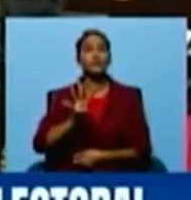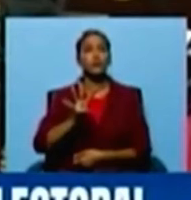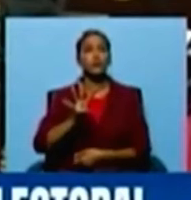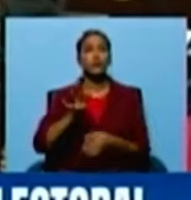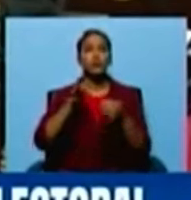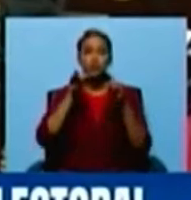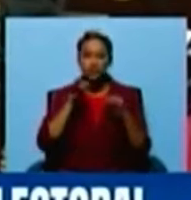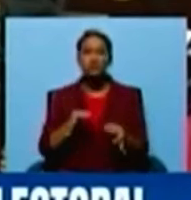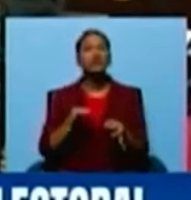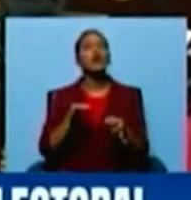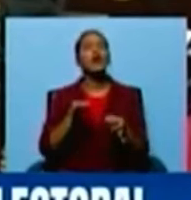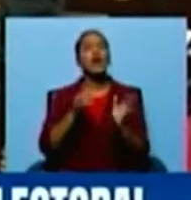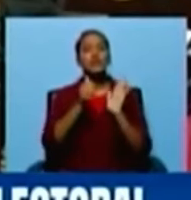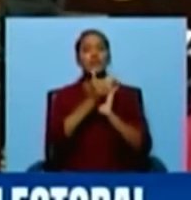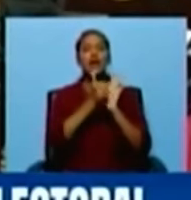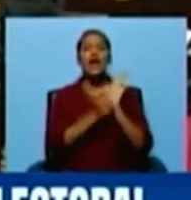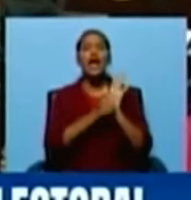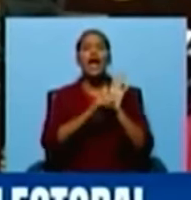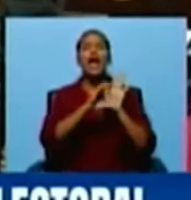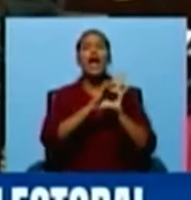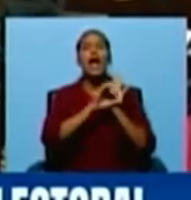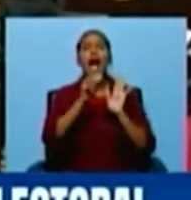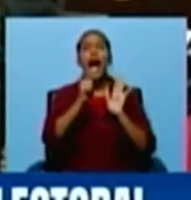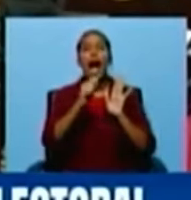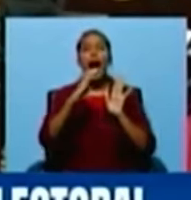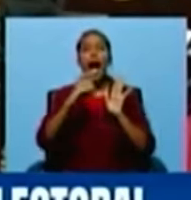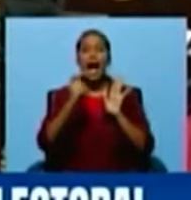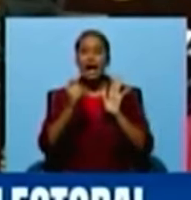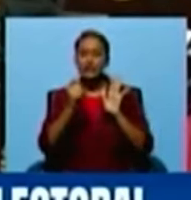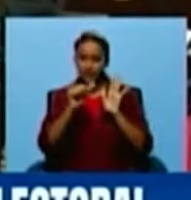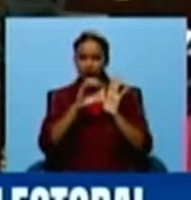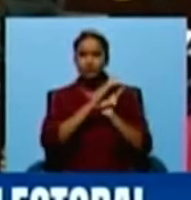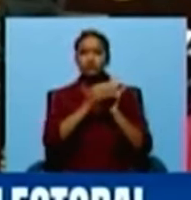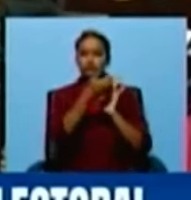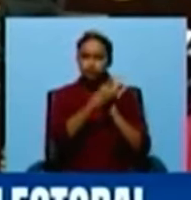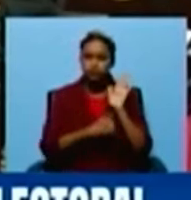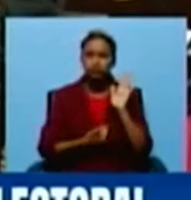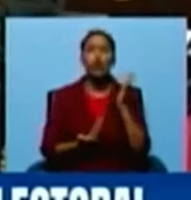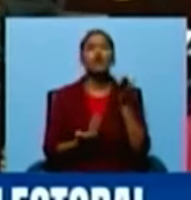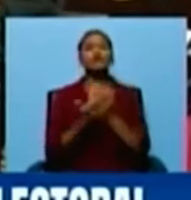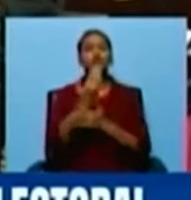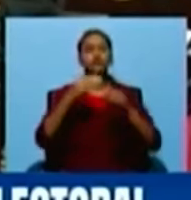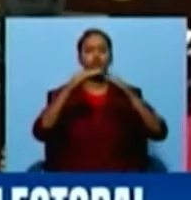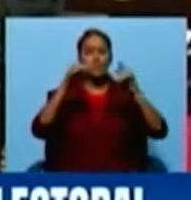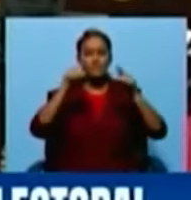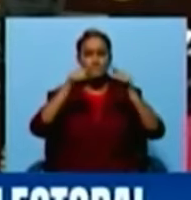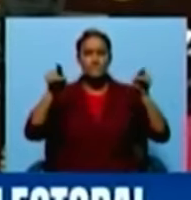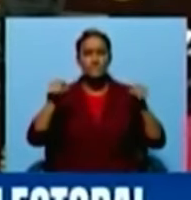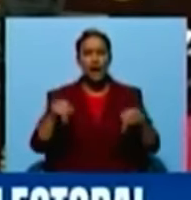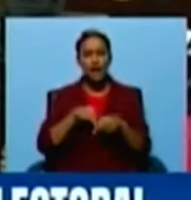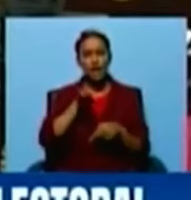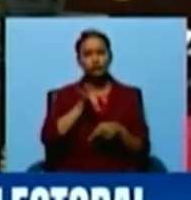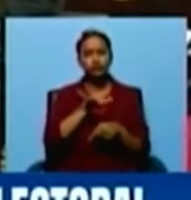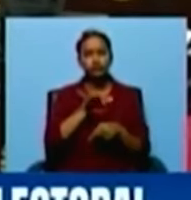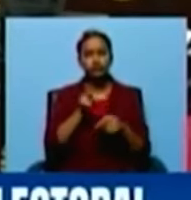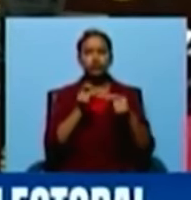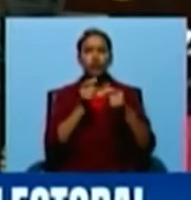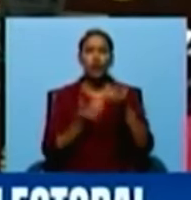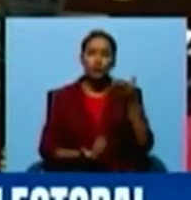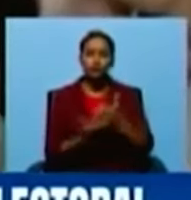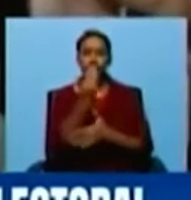por las actas de escrutinios emitidas por cada una de las máquinas de votación desplegadas en el